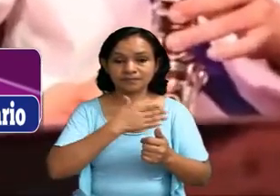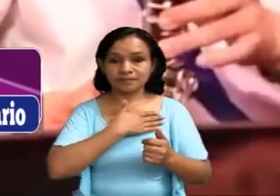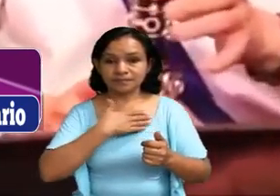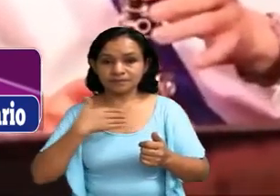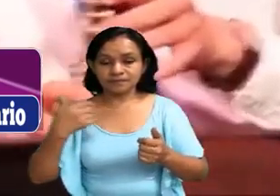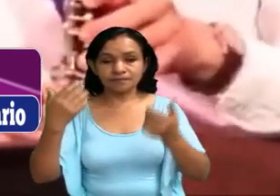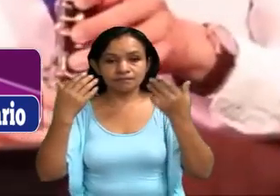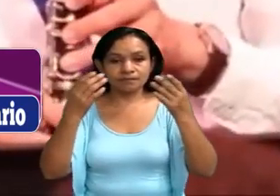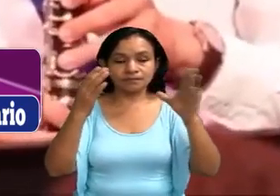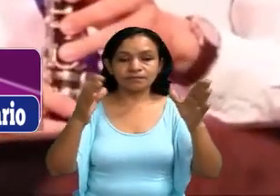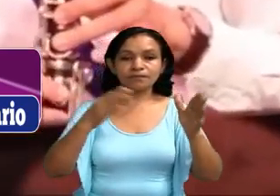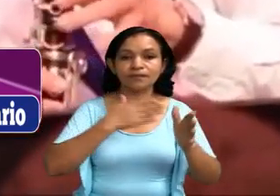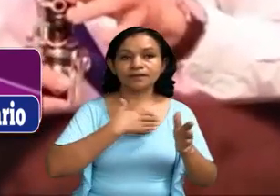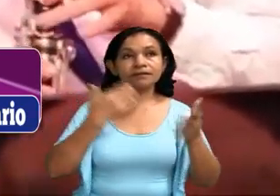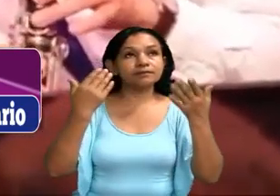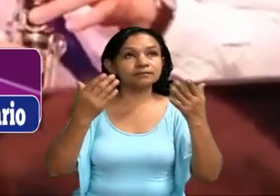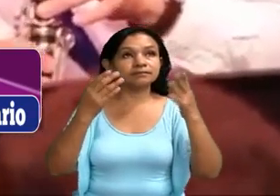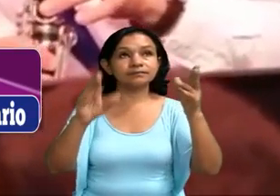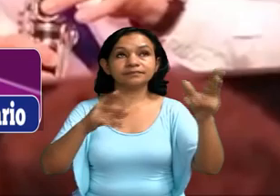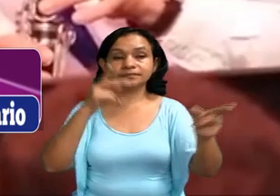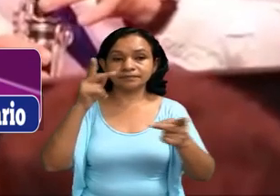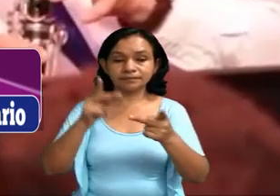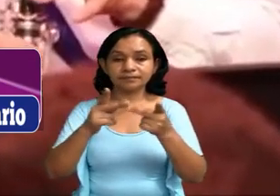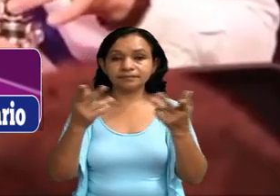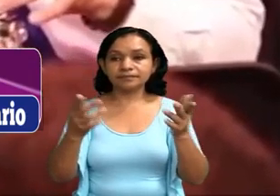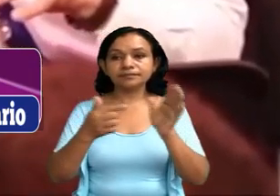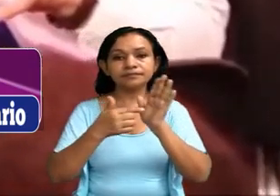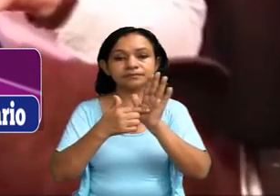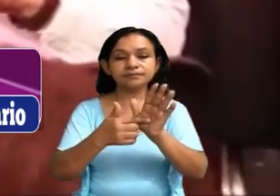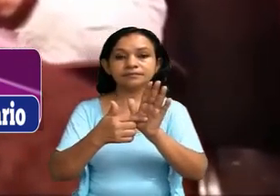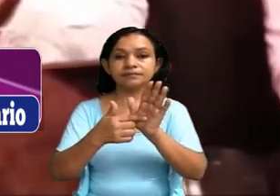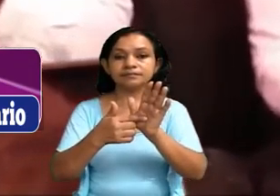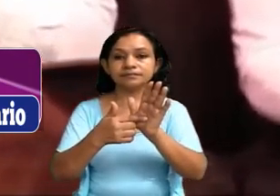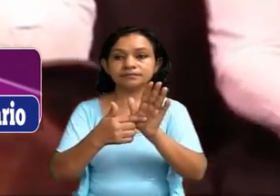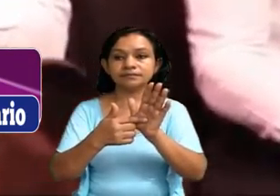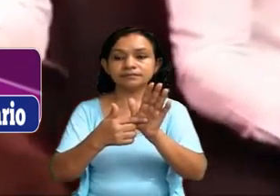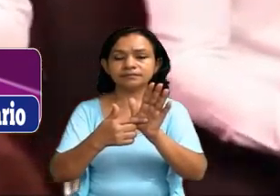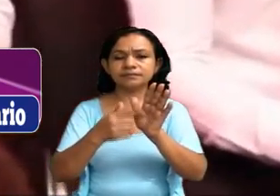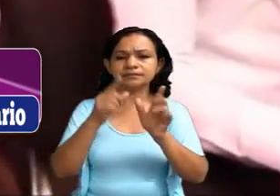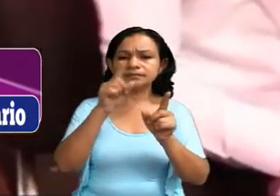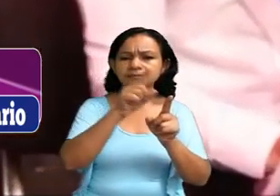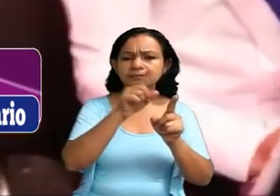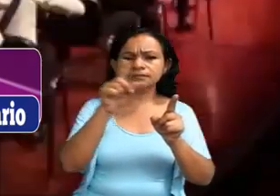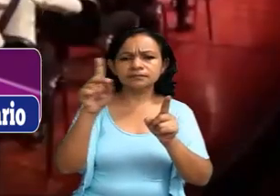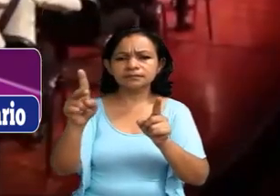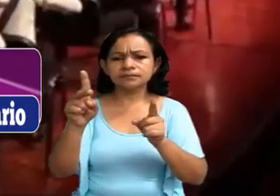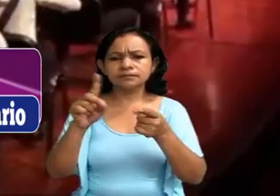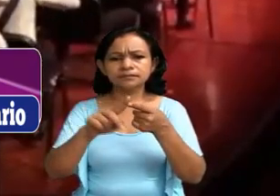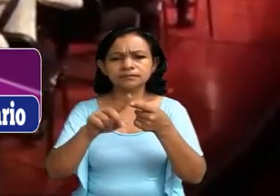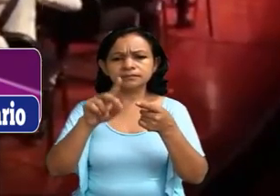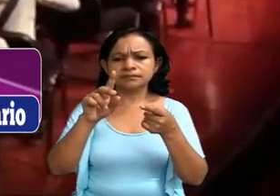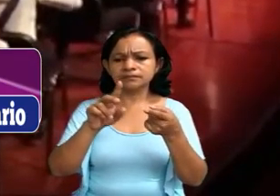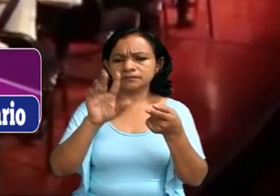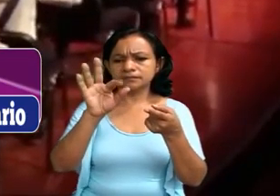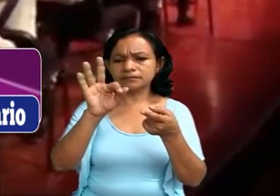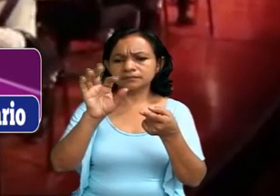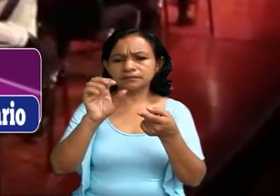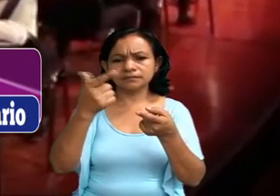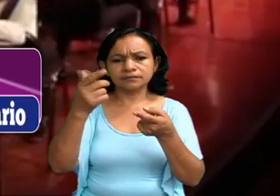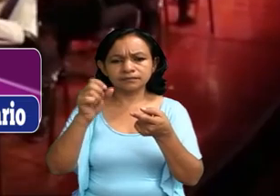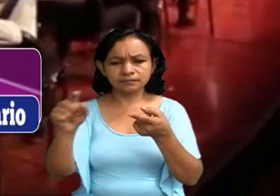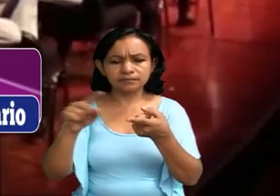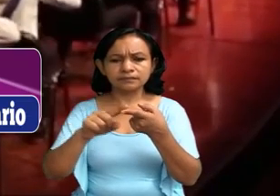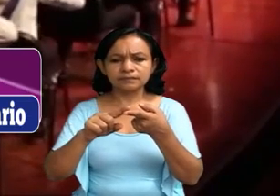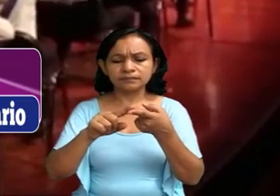tenemos que implementarlas. Claro, el proceso de mejoramiento. Sí, porque, por ejemplo, hay dos instrumentos que es el fagot y el oboe, son instrumentos